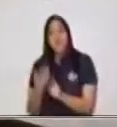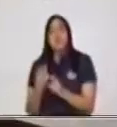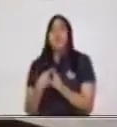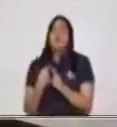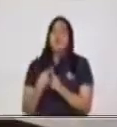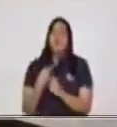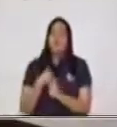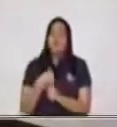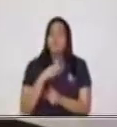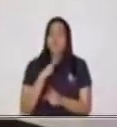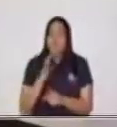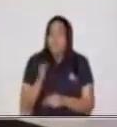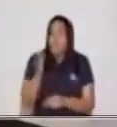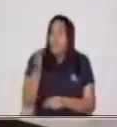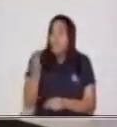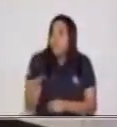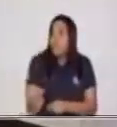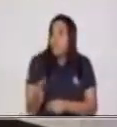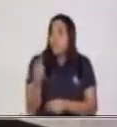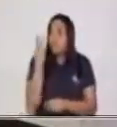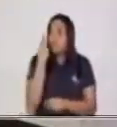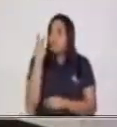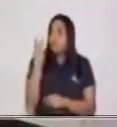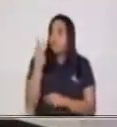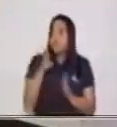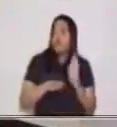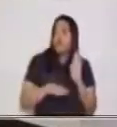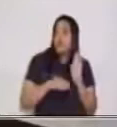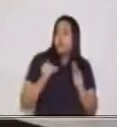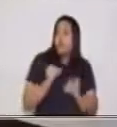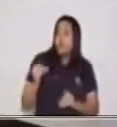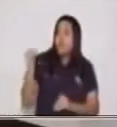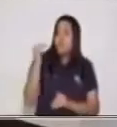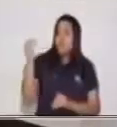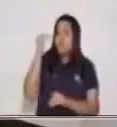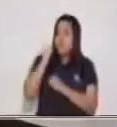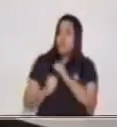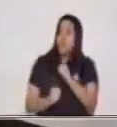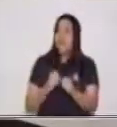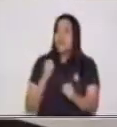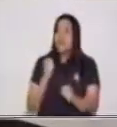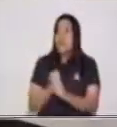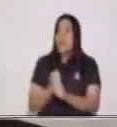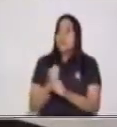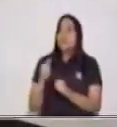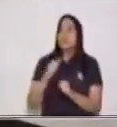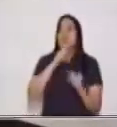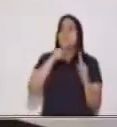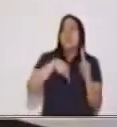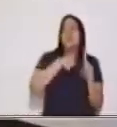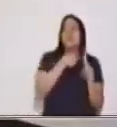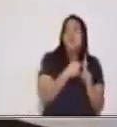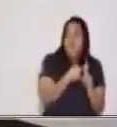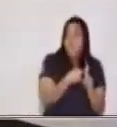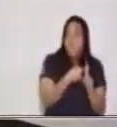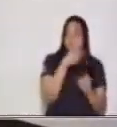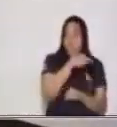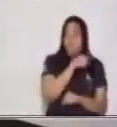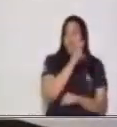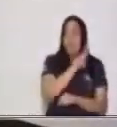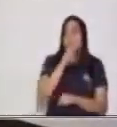tiempo futuro, vemos que las edades actuales están sumándose con esos 22